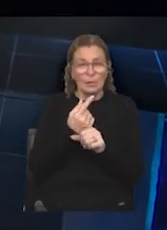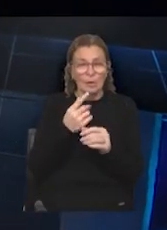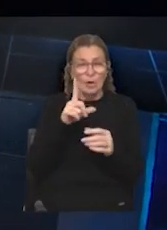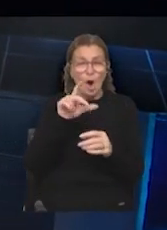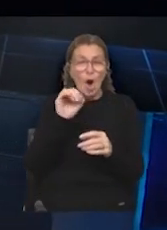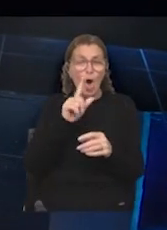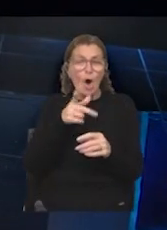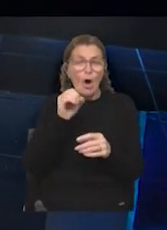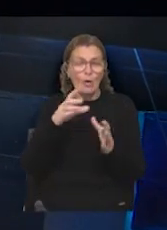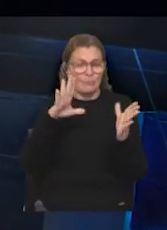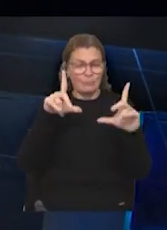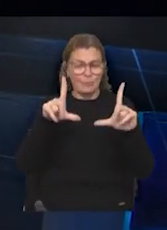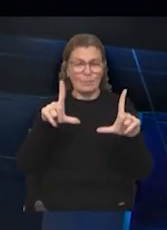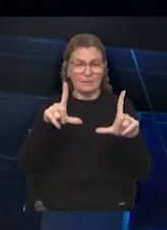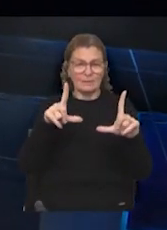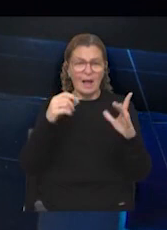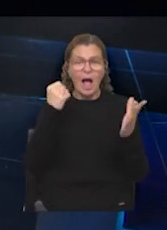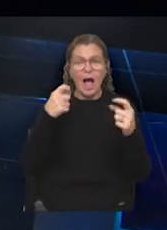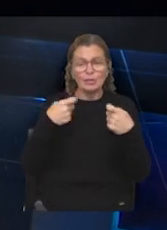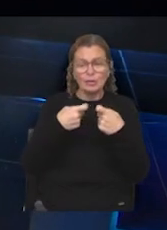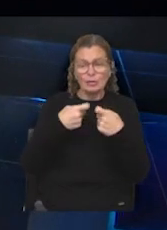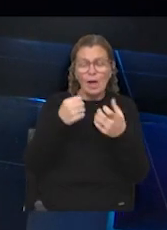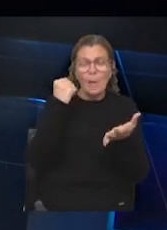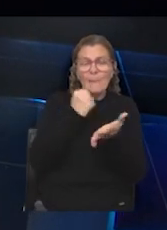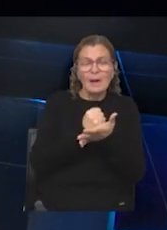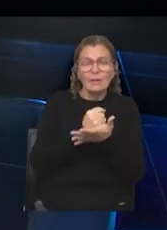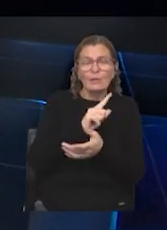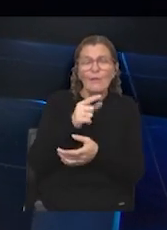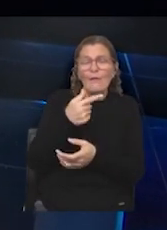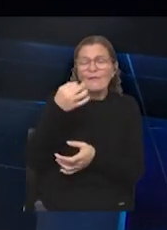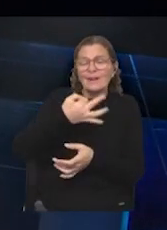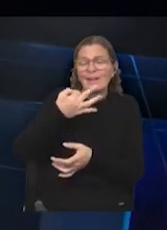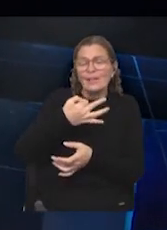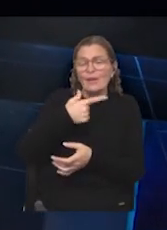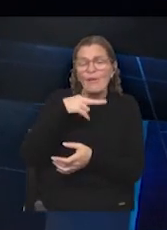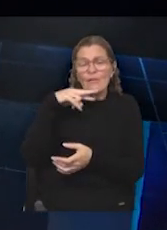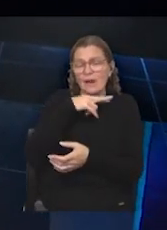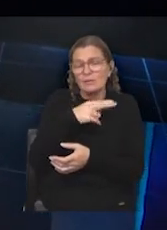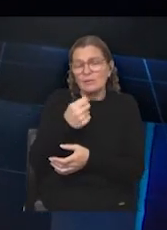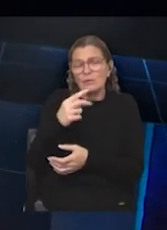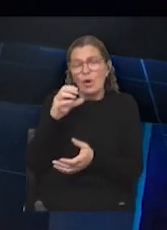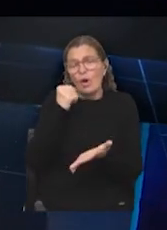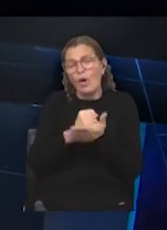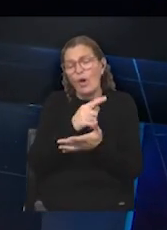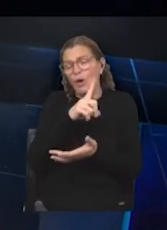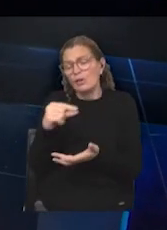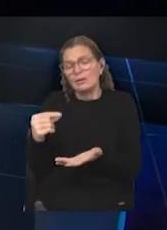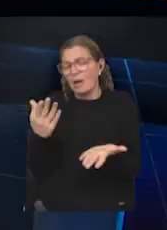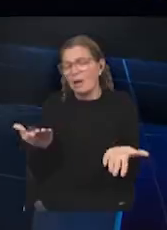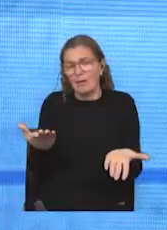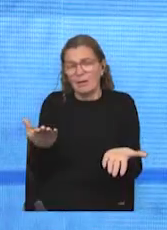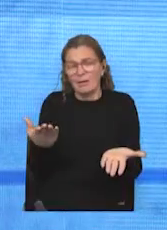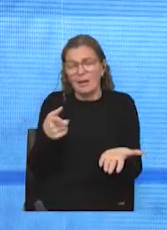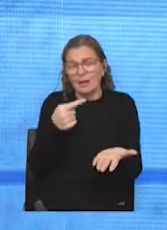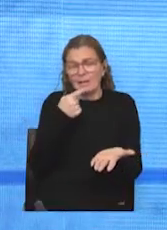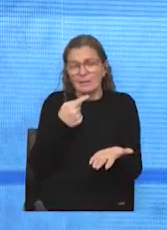logo un logo tiene que asociar una marca no los logos no son verdaderos falsos son logos son recordación de y acá dice